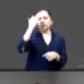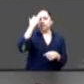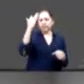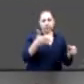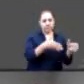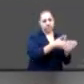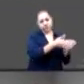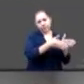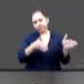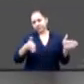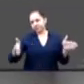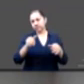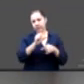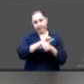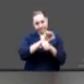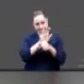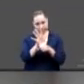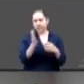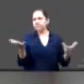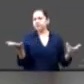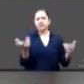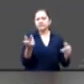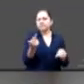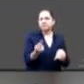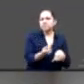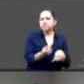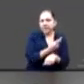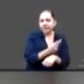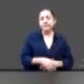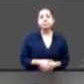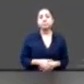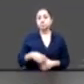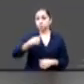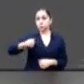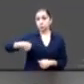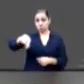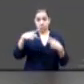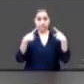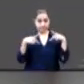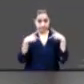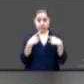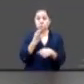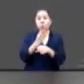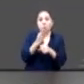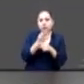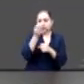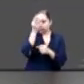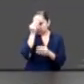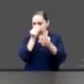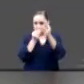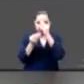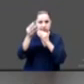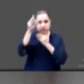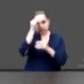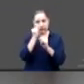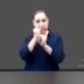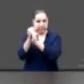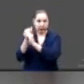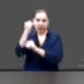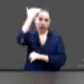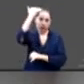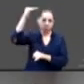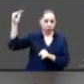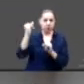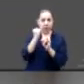en esta época de pandemia? Nosotros somos migrantes digitales y estamos ante una generación que son nativos digitales. La mayoría de nosotros dice, es una maravilla de